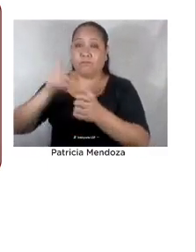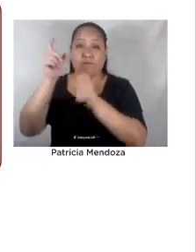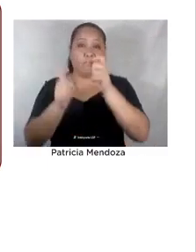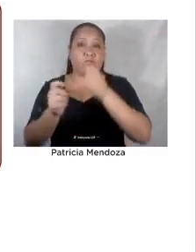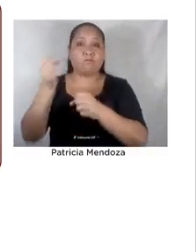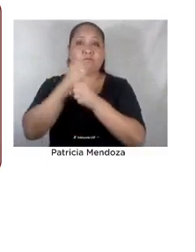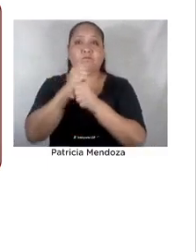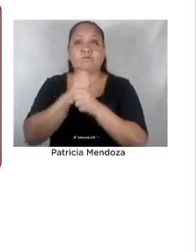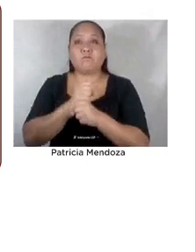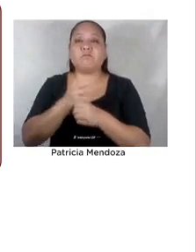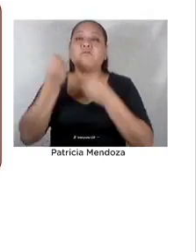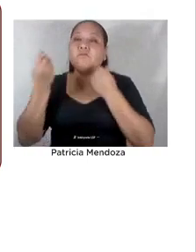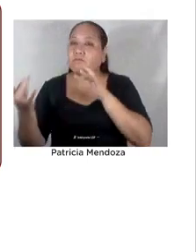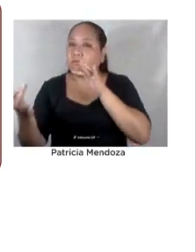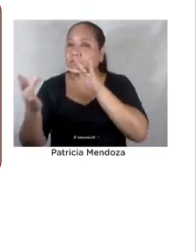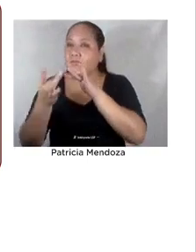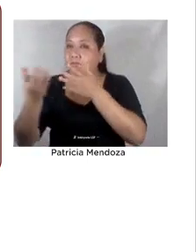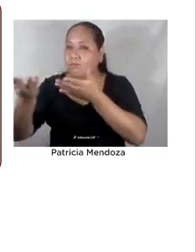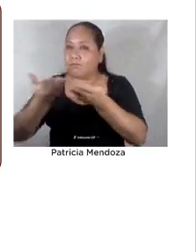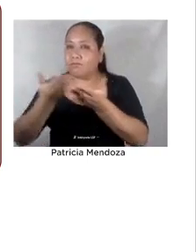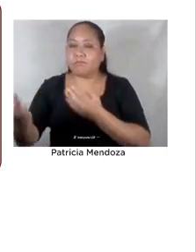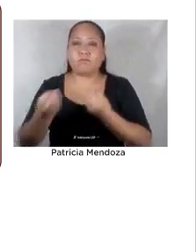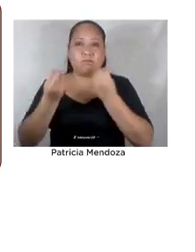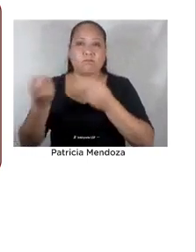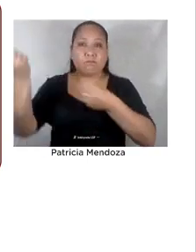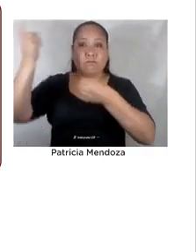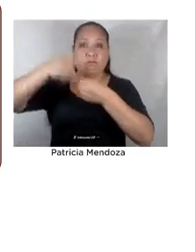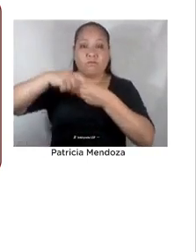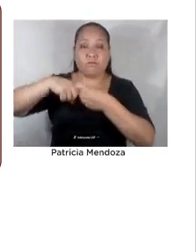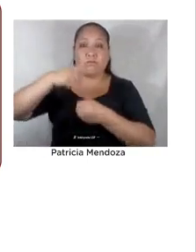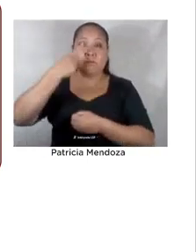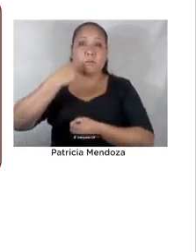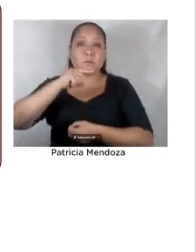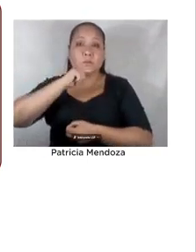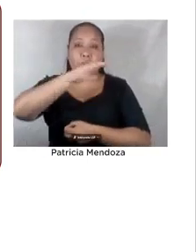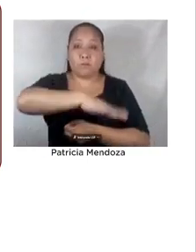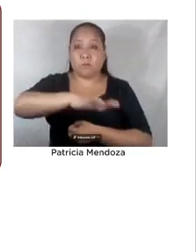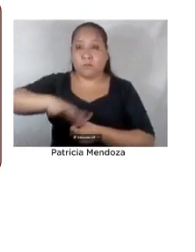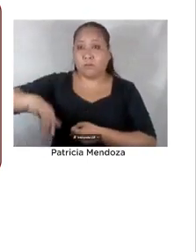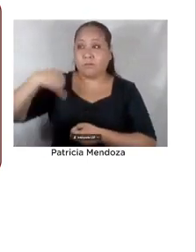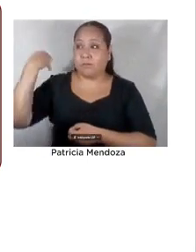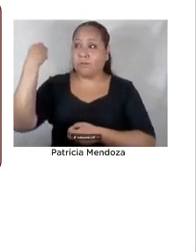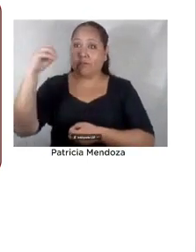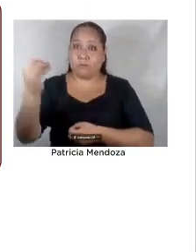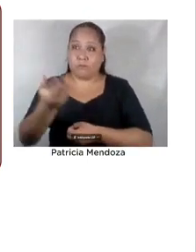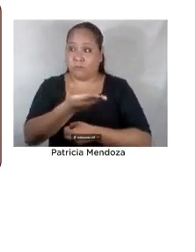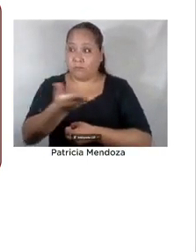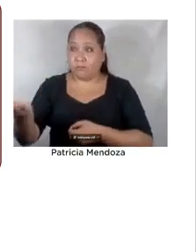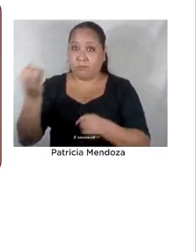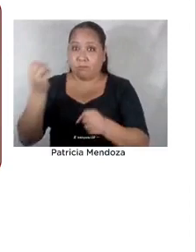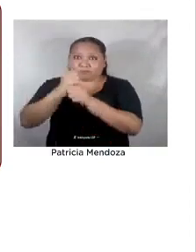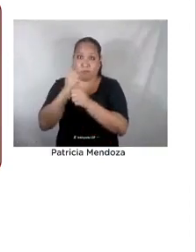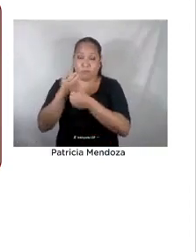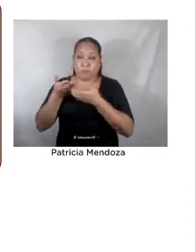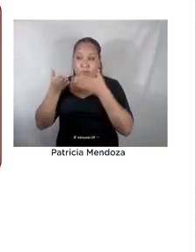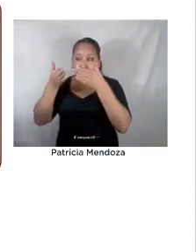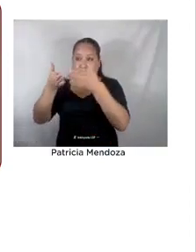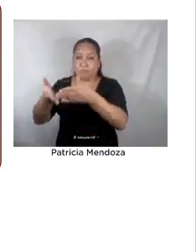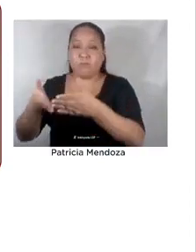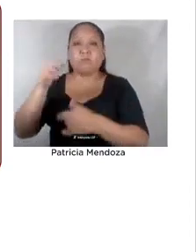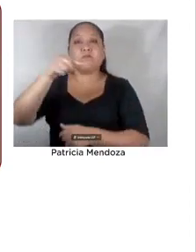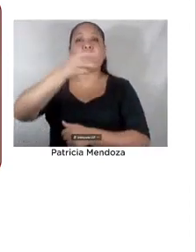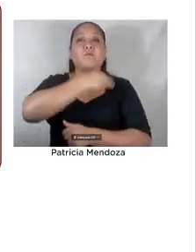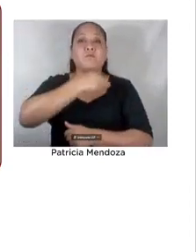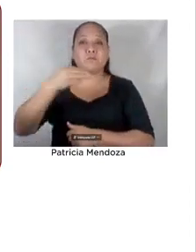personas, incluyendo a las niñas, niños y adolescentes con quienes muchas veces trabajamos. Y en el ministerio,